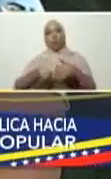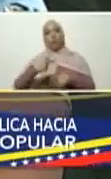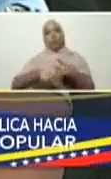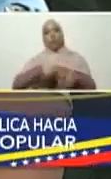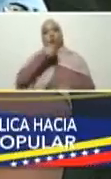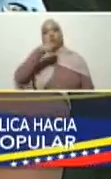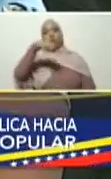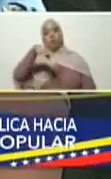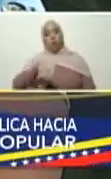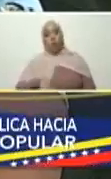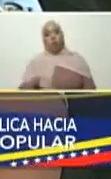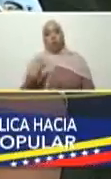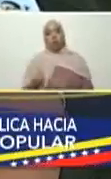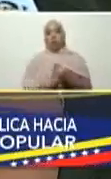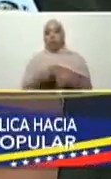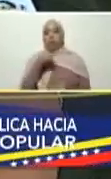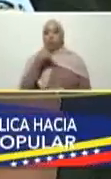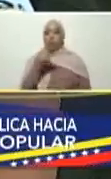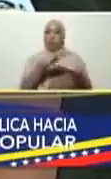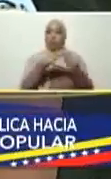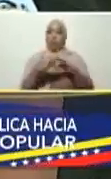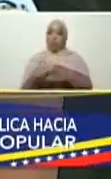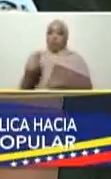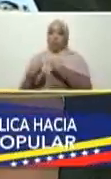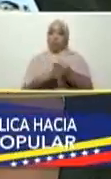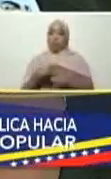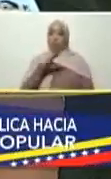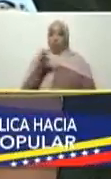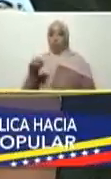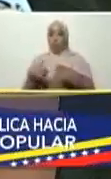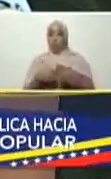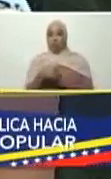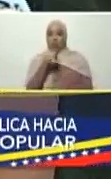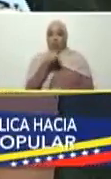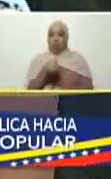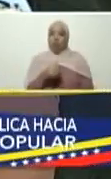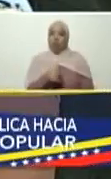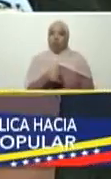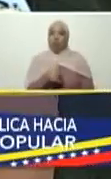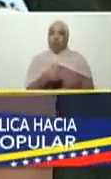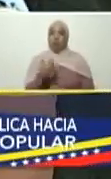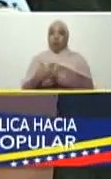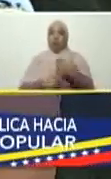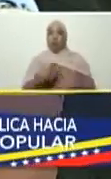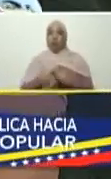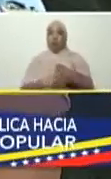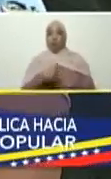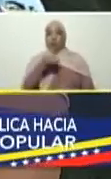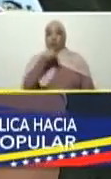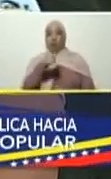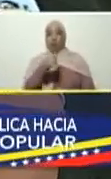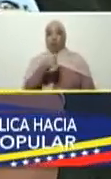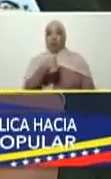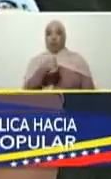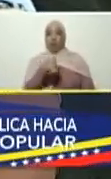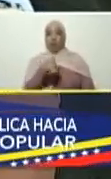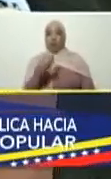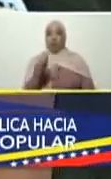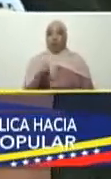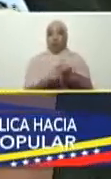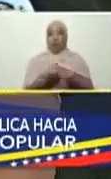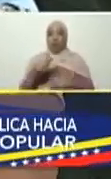vivido nuestro proceso bolivariano. Y el comandante Chávez el 4 de febrero dice, de hecho posiblemente hasta vinculado